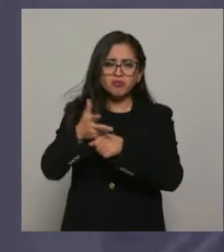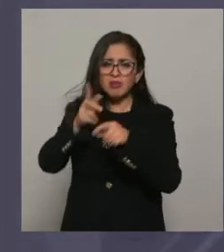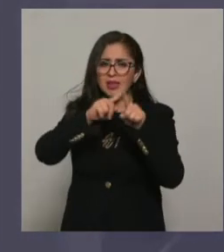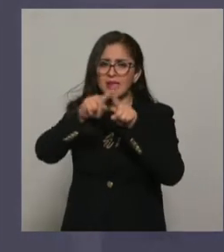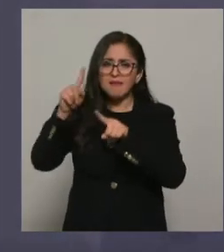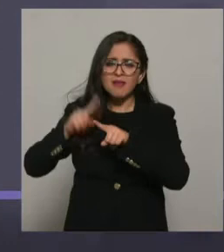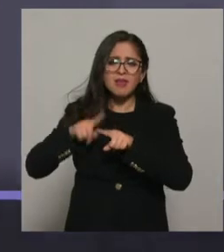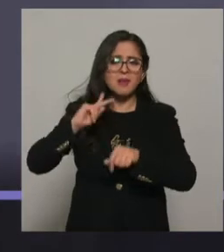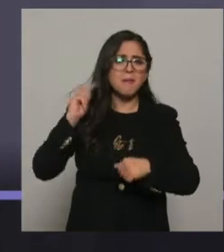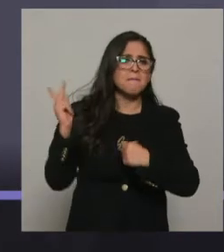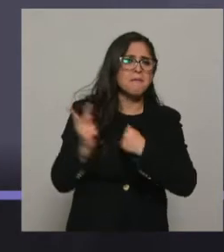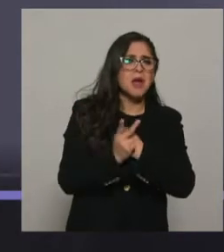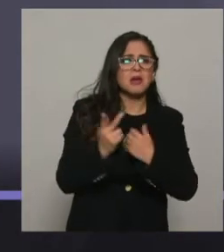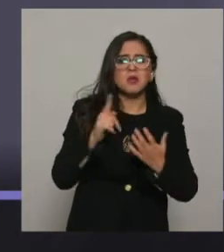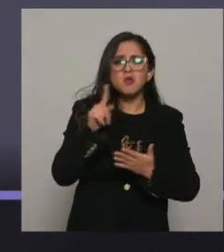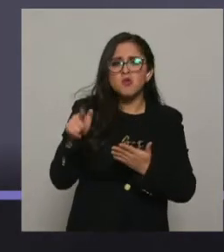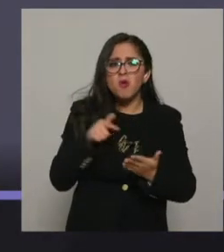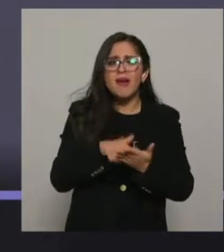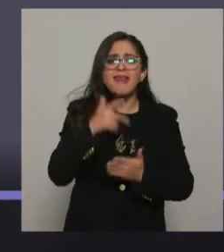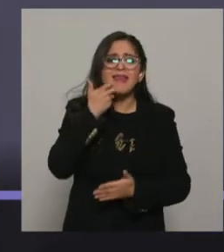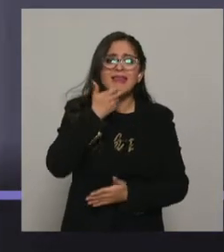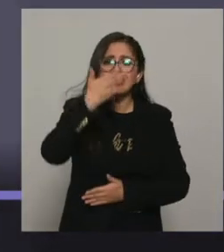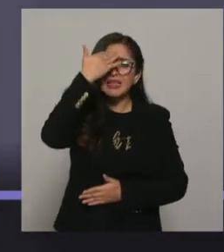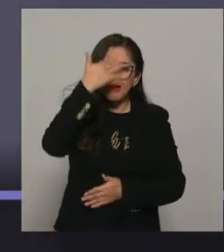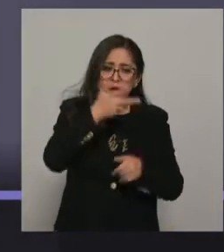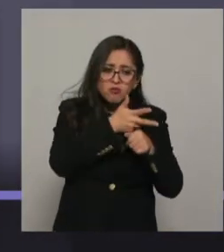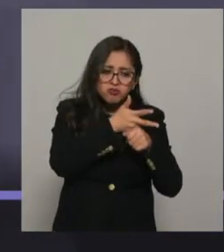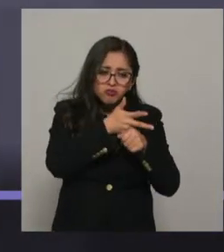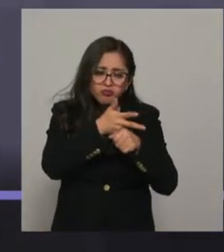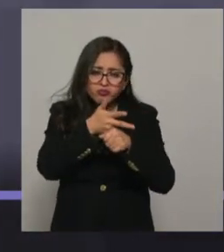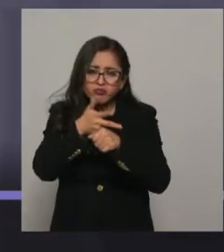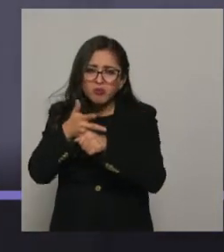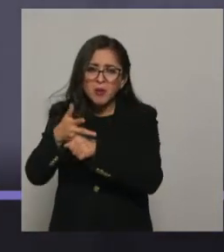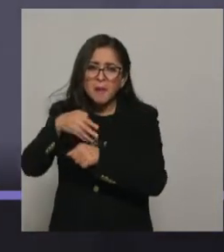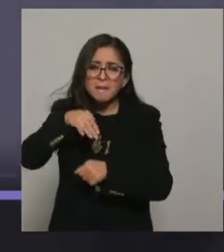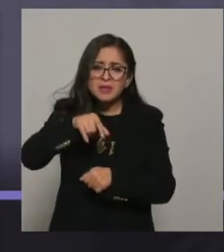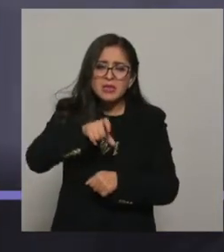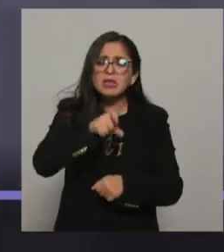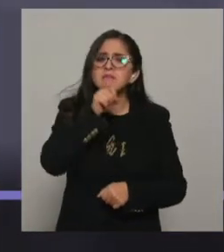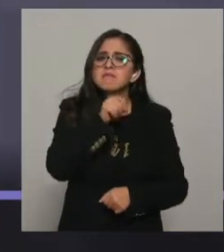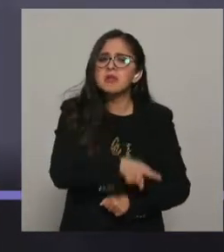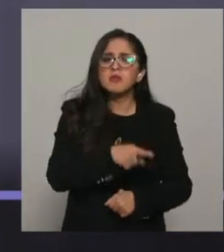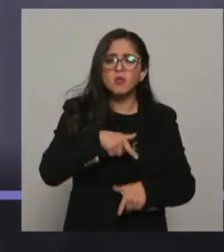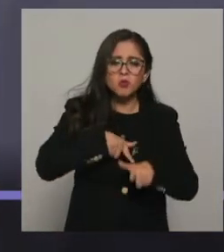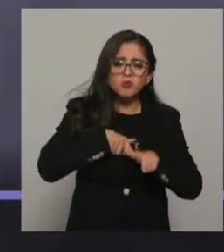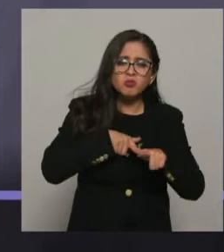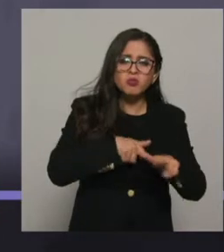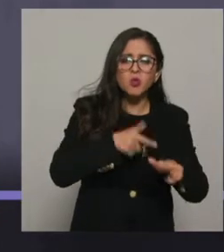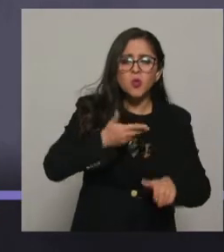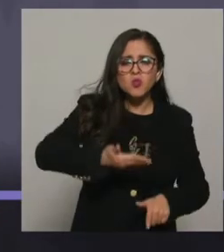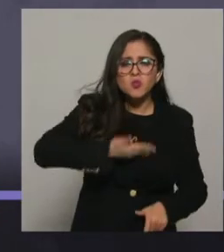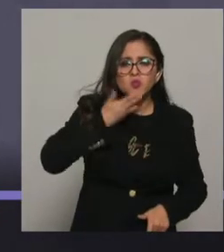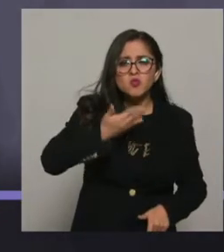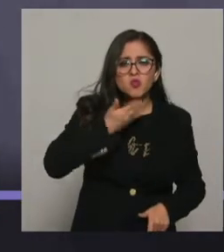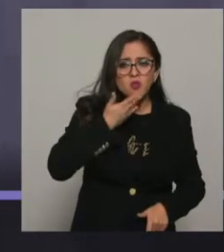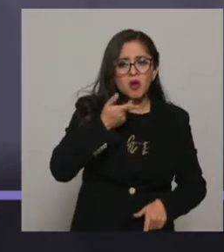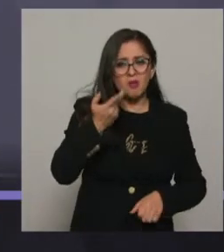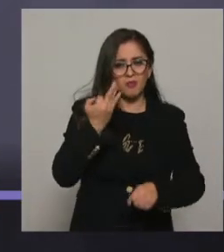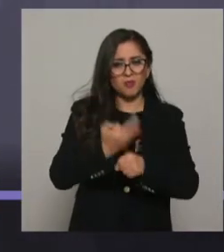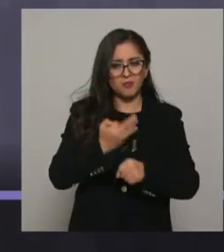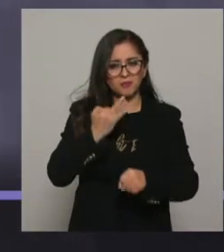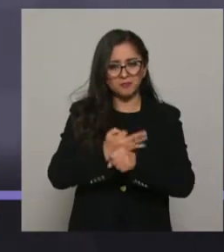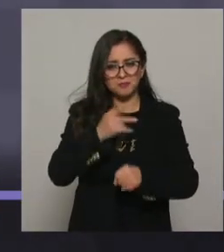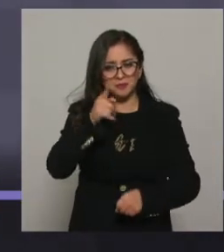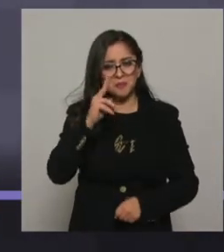todas latitudes, a grabar precisamente cómo Mixquic aún conserva su tradición. Como lo estamos viendo en la